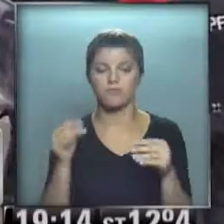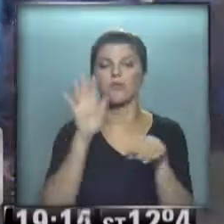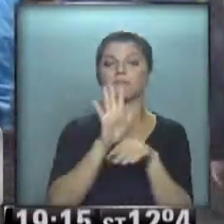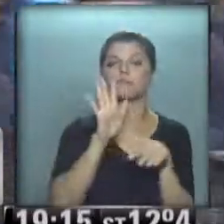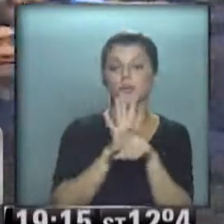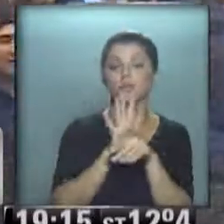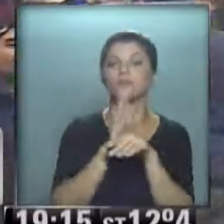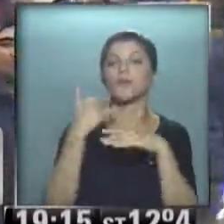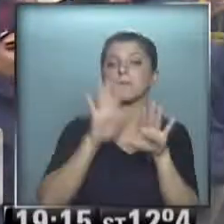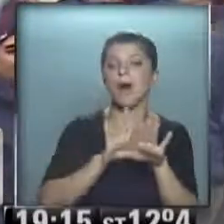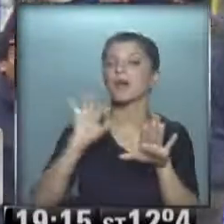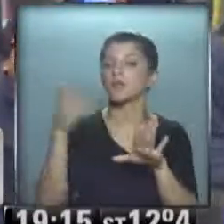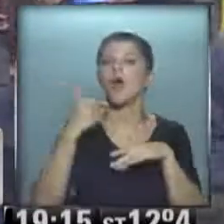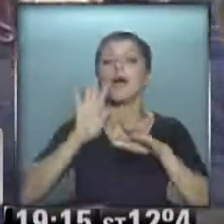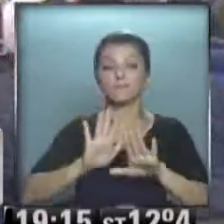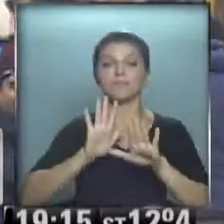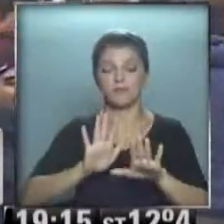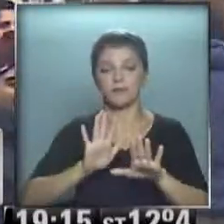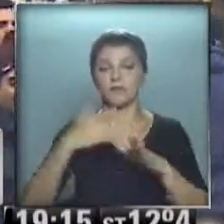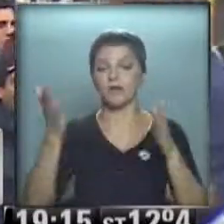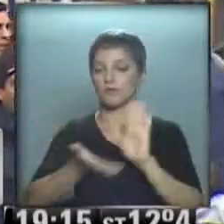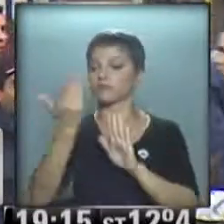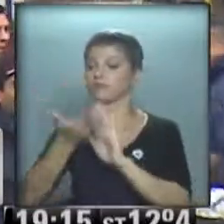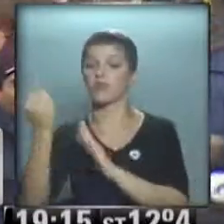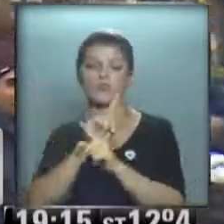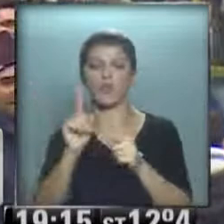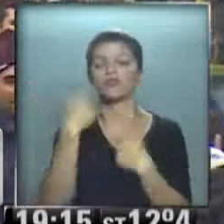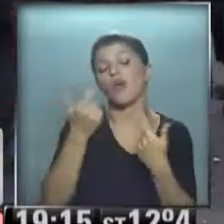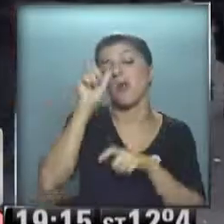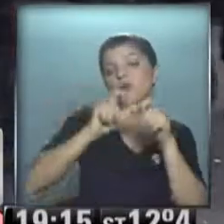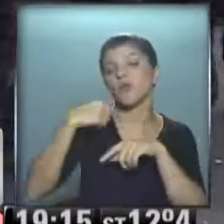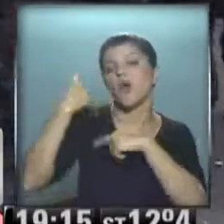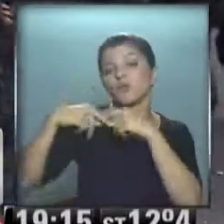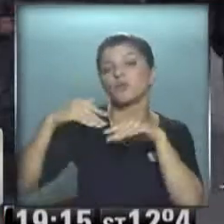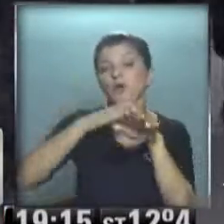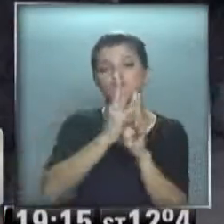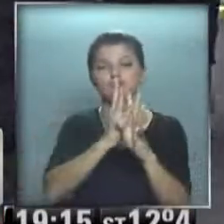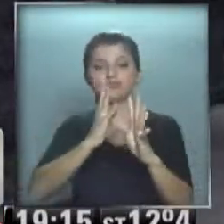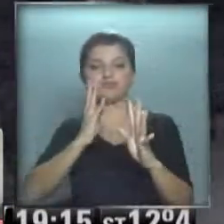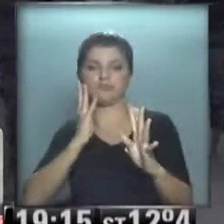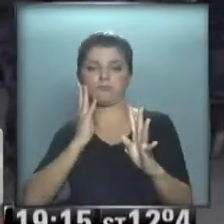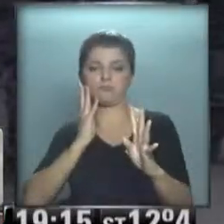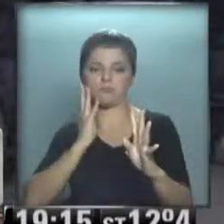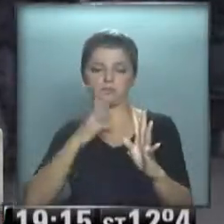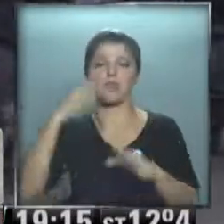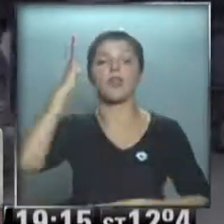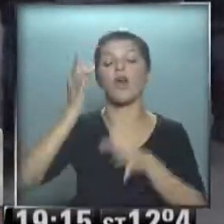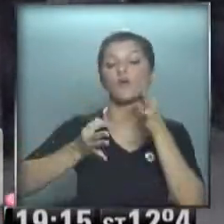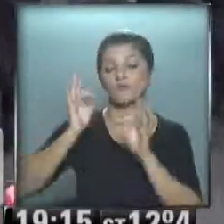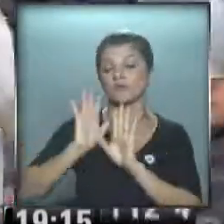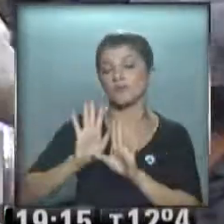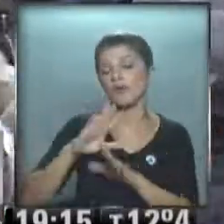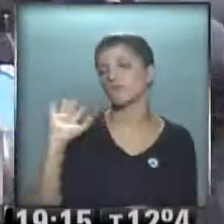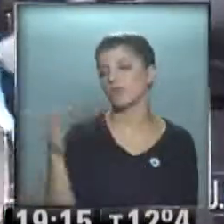quo, que todo quede como está, que no se libere. Total, la gente sigue haciendo cola, y la justicia contravencional, bueno,